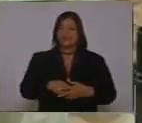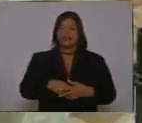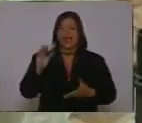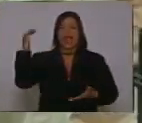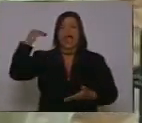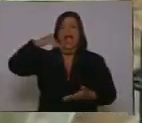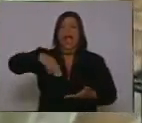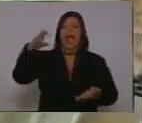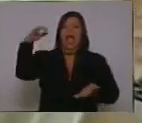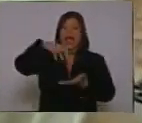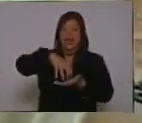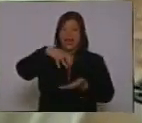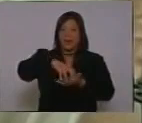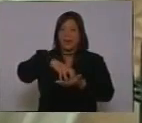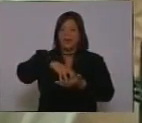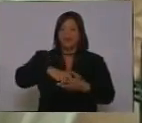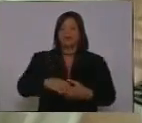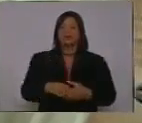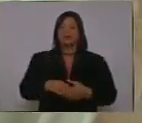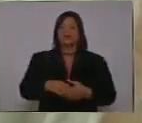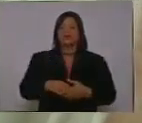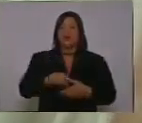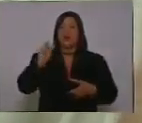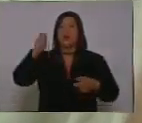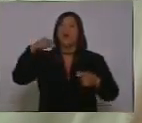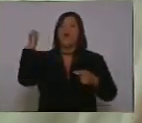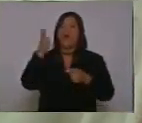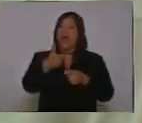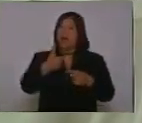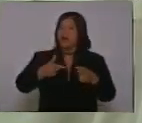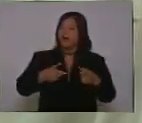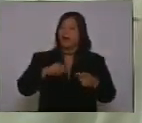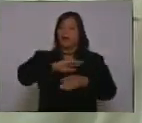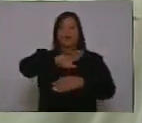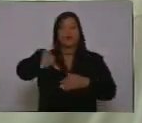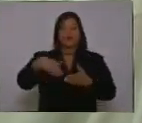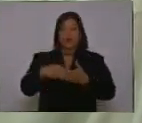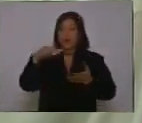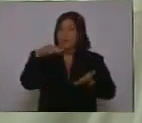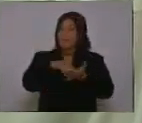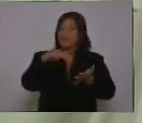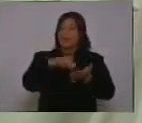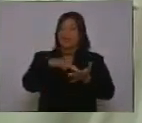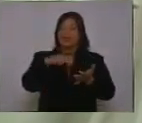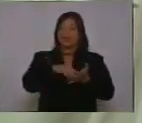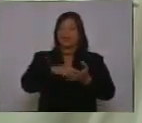Aragua, donde comienza el estado Guárico. Todo el estado Miranda